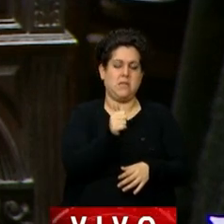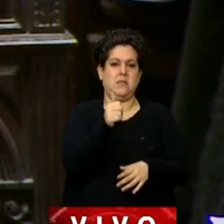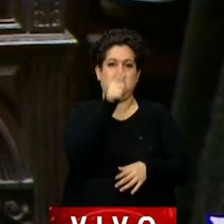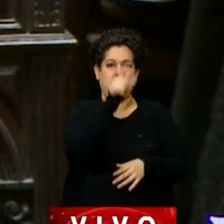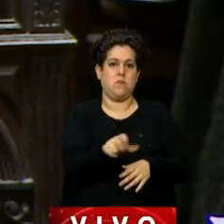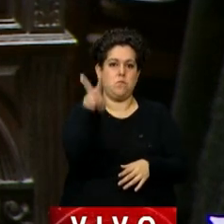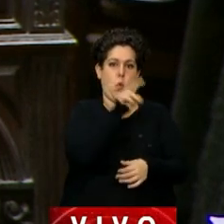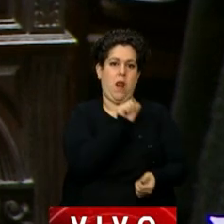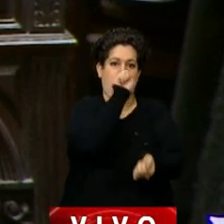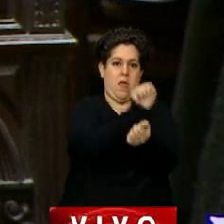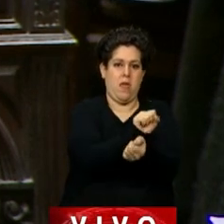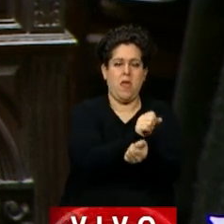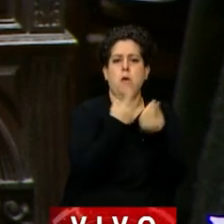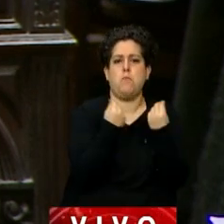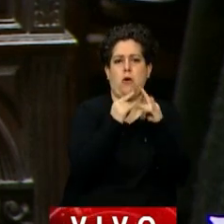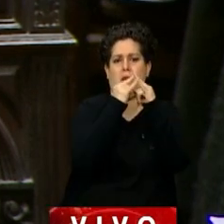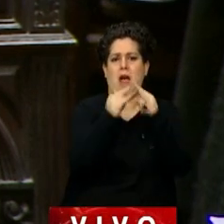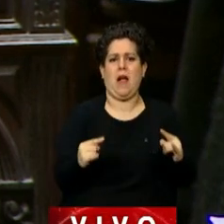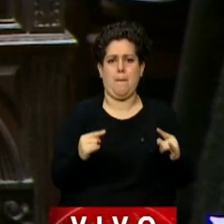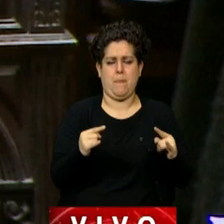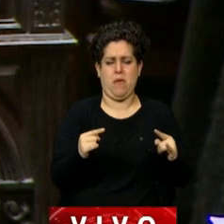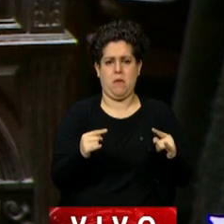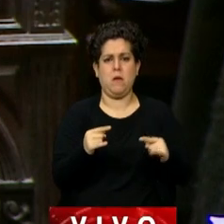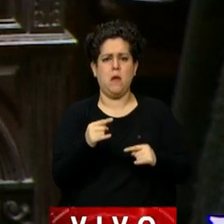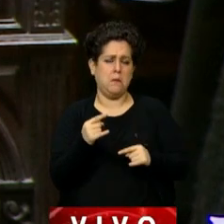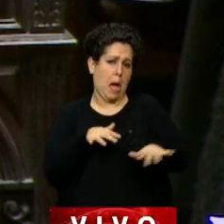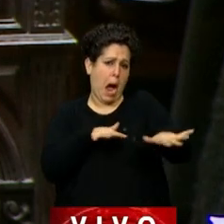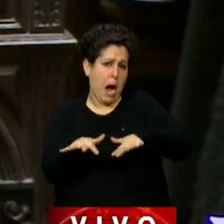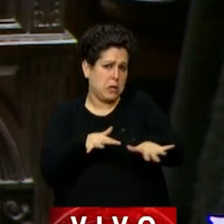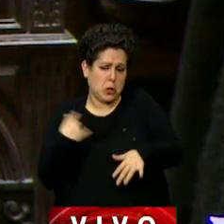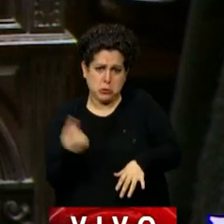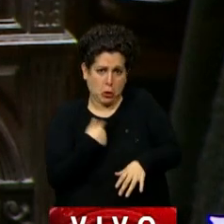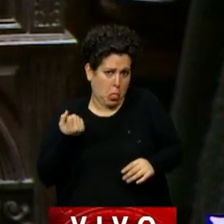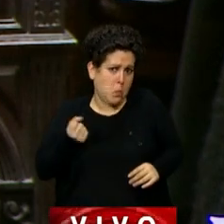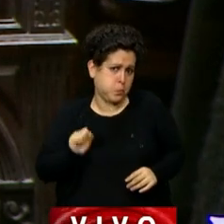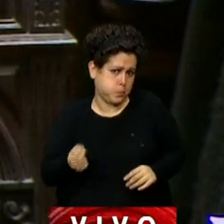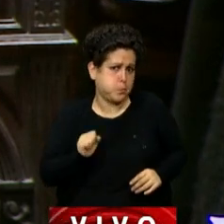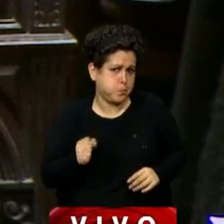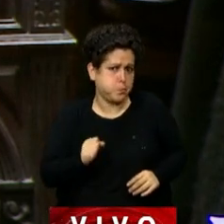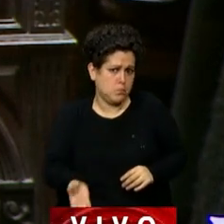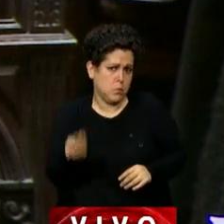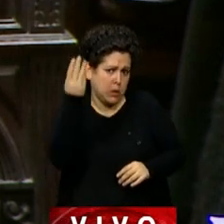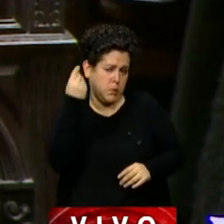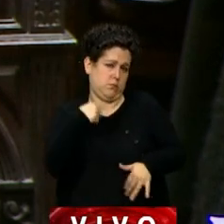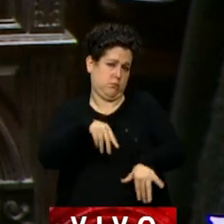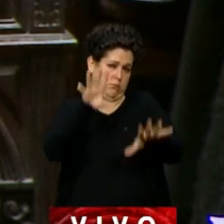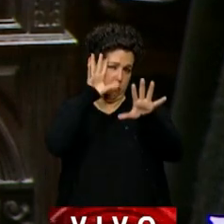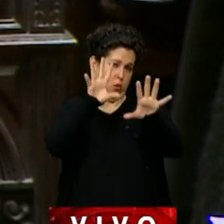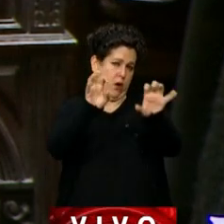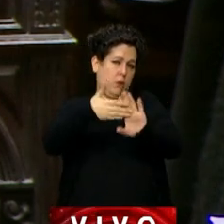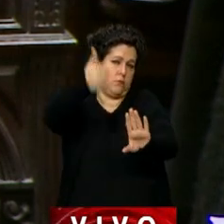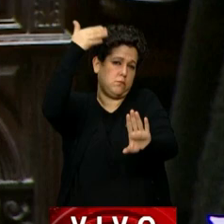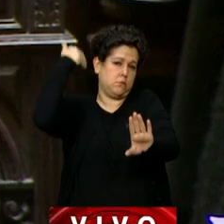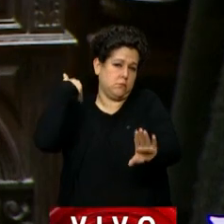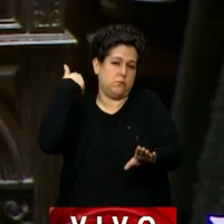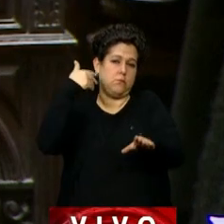por un acampe, por una acción como tantas que hemos hecho todos los que estamos aquí presentes. Recordamos los